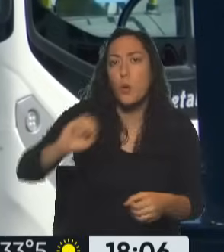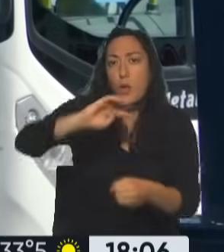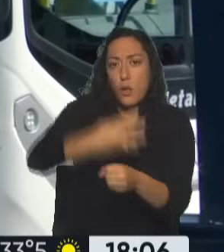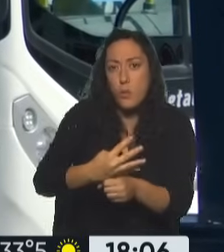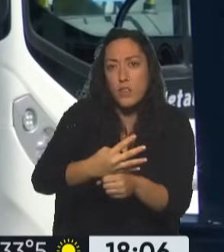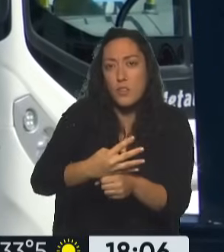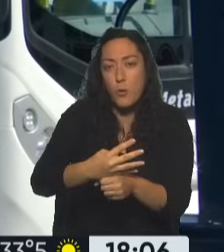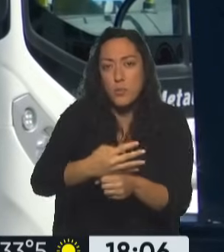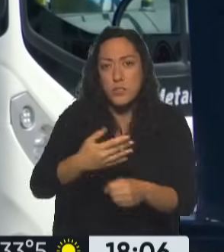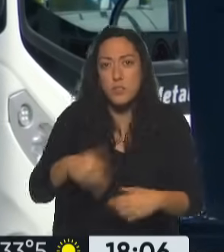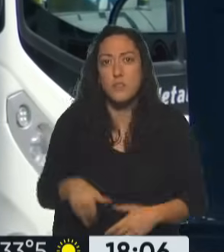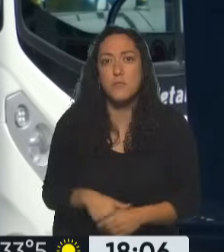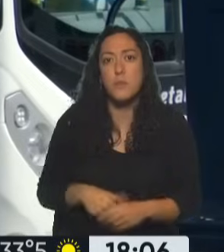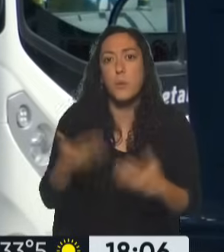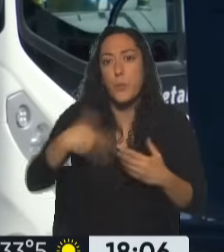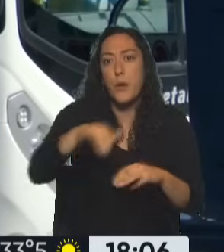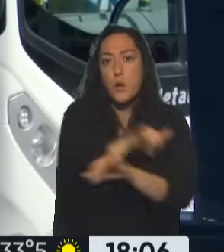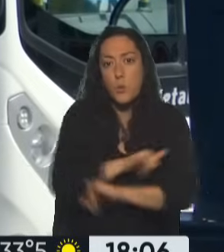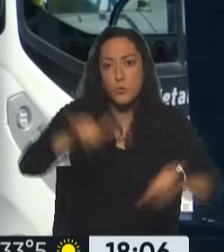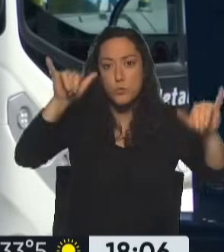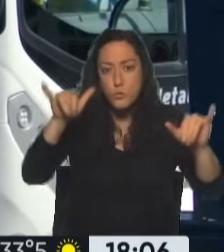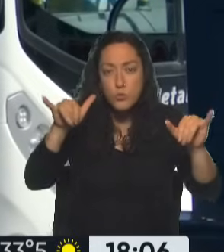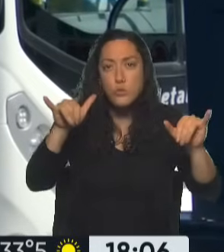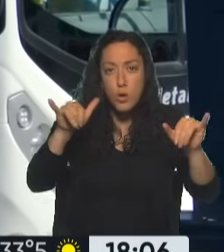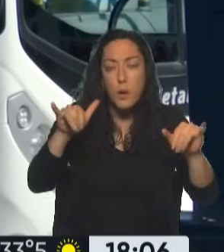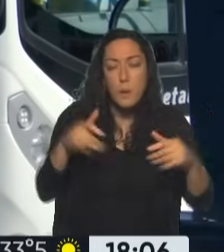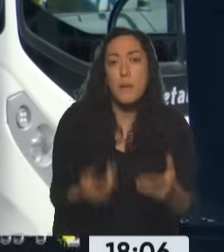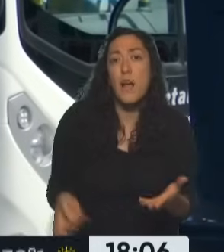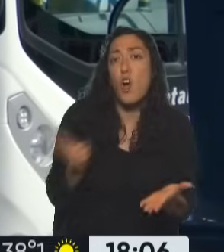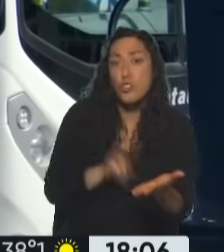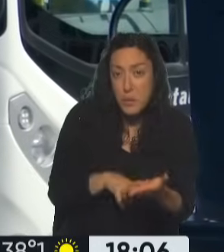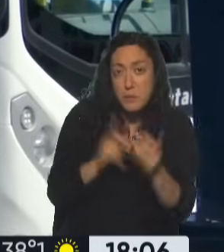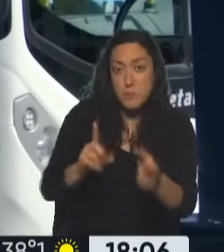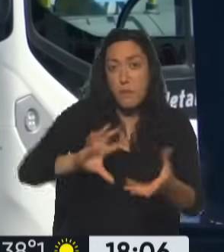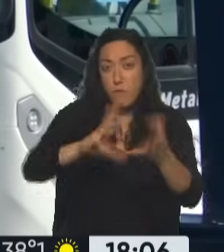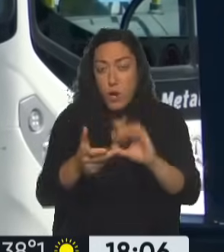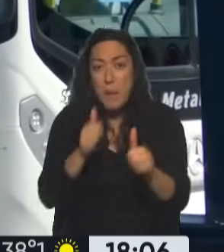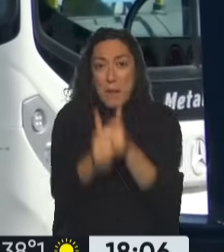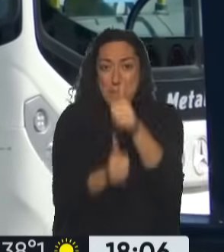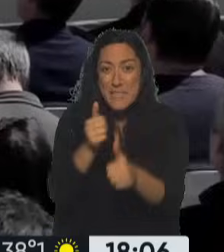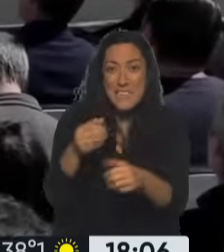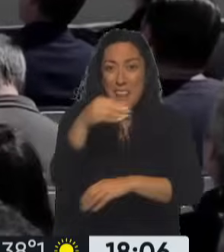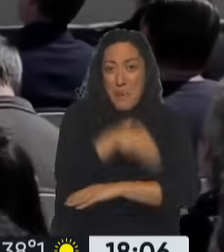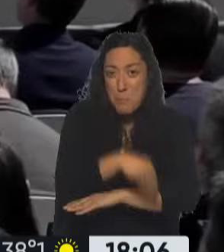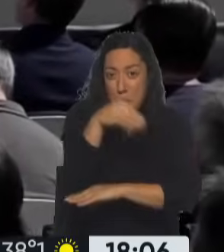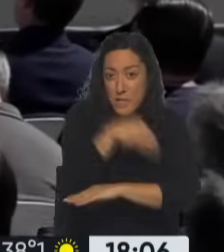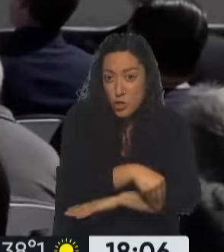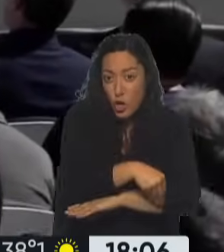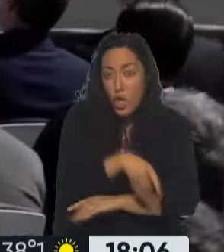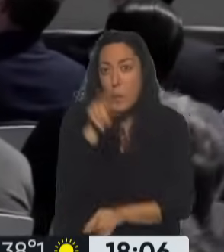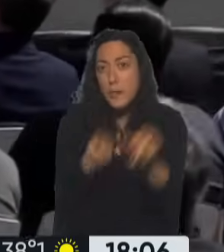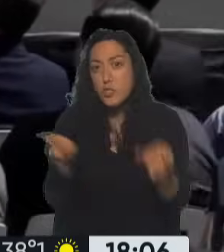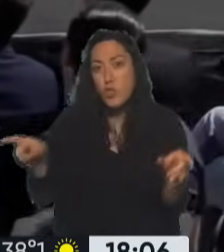un anuncio para que además no nos vuelva a pasar que haya empresas petroleras que tomen de rehén a la